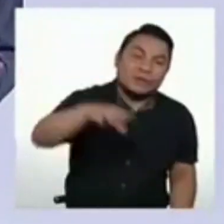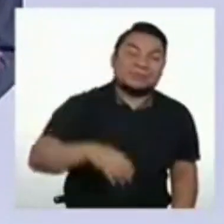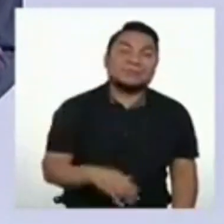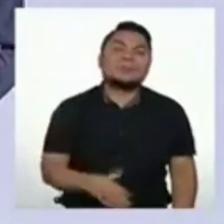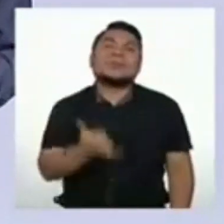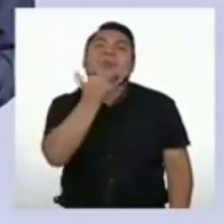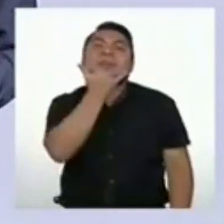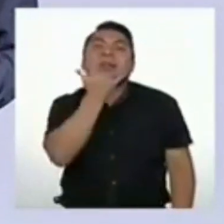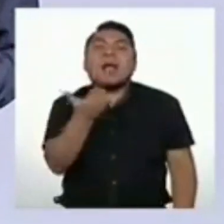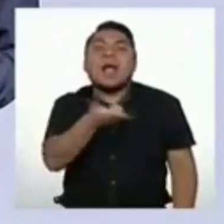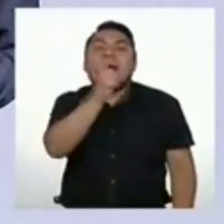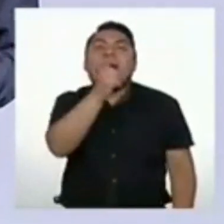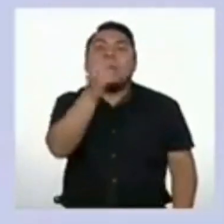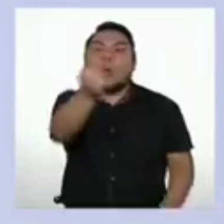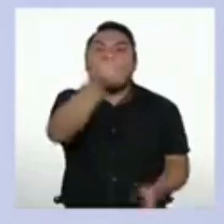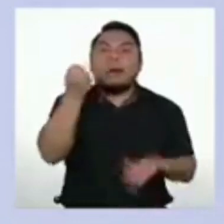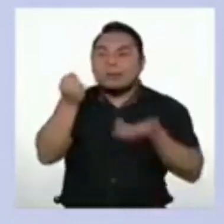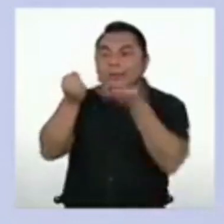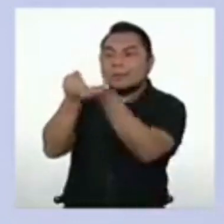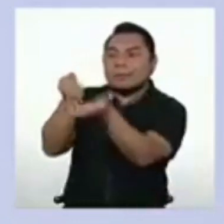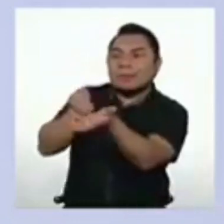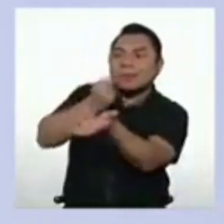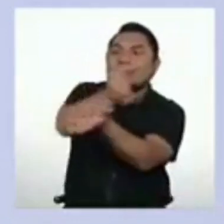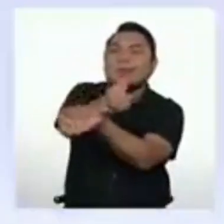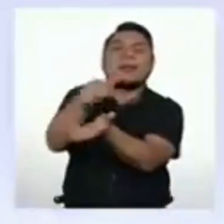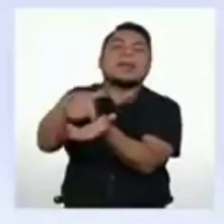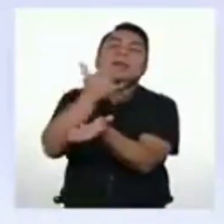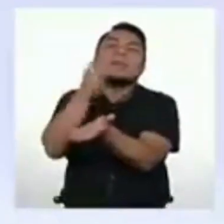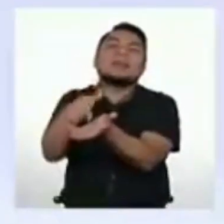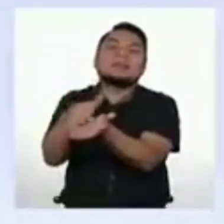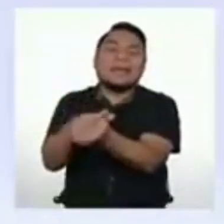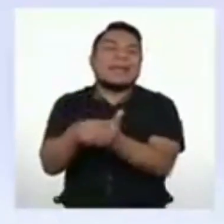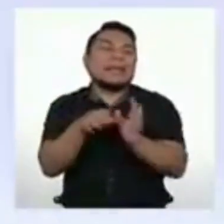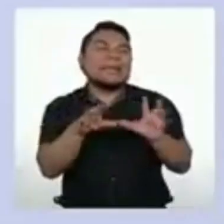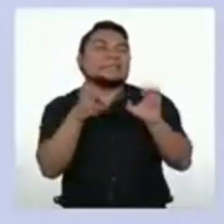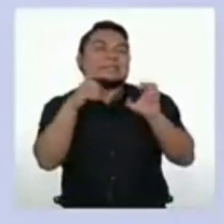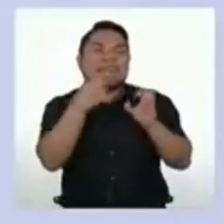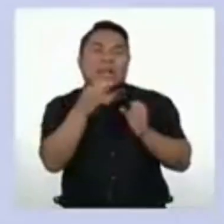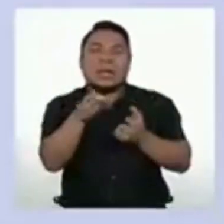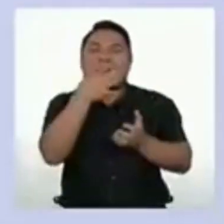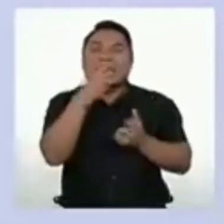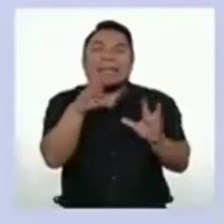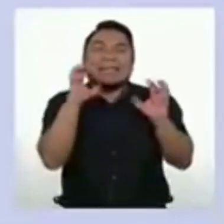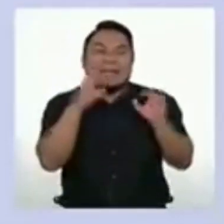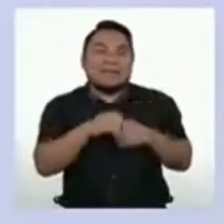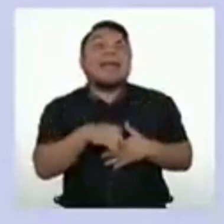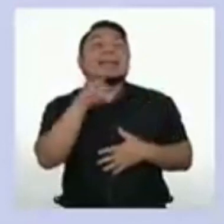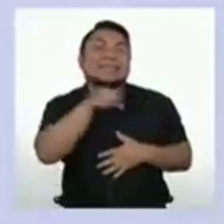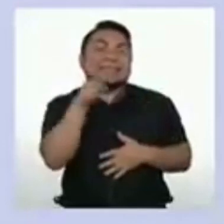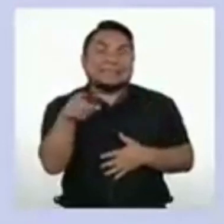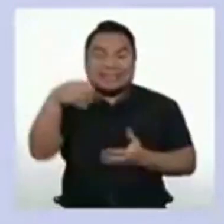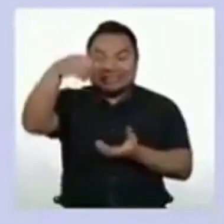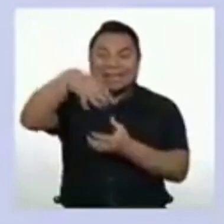ponemos el agua al refrigerador? ¿En qué se convierte? En hielo, profesor. Exacto, Patricia.